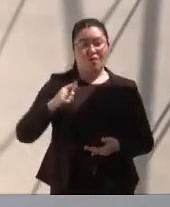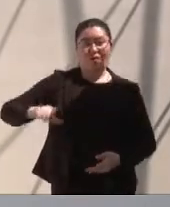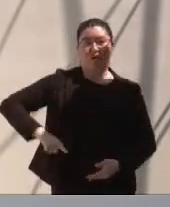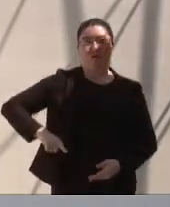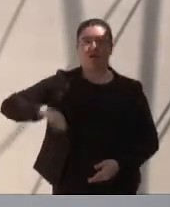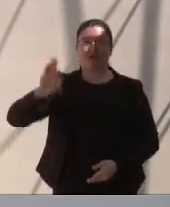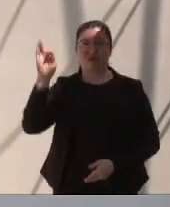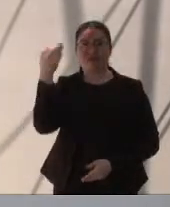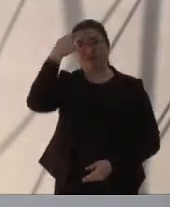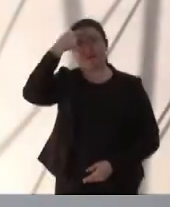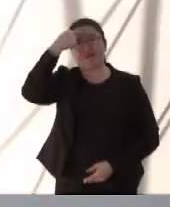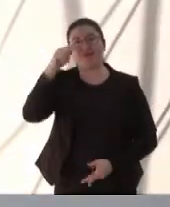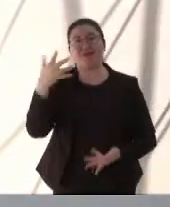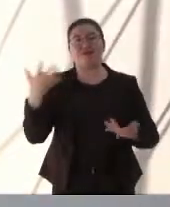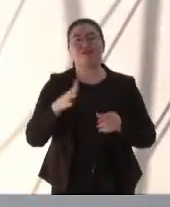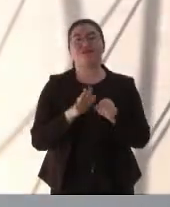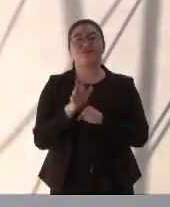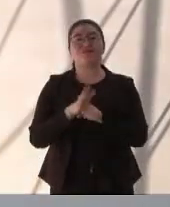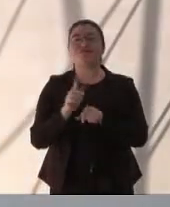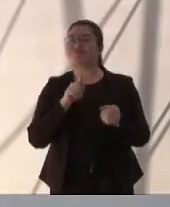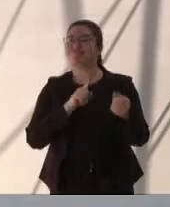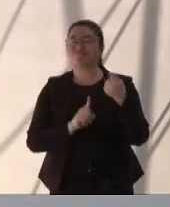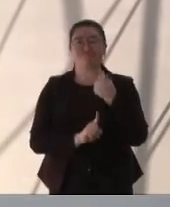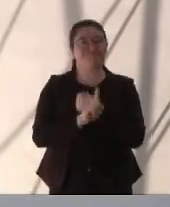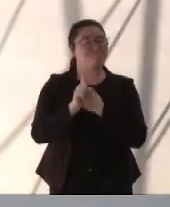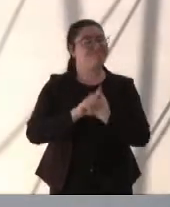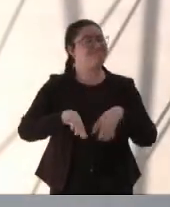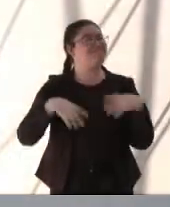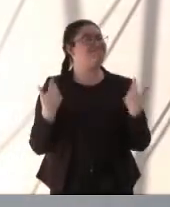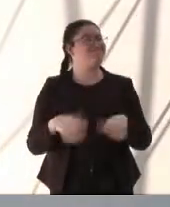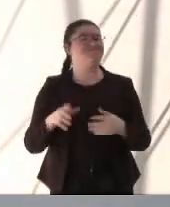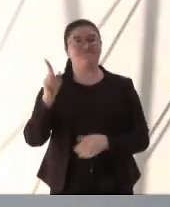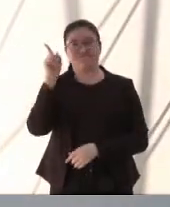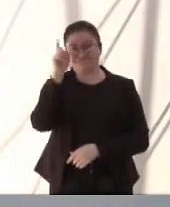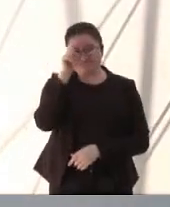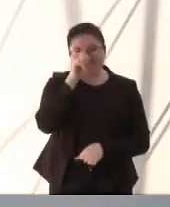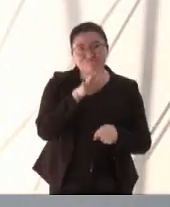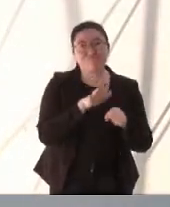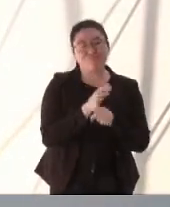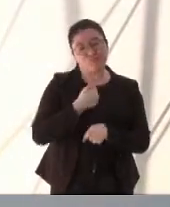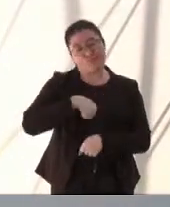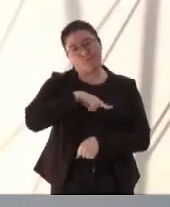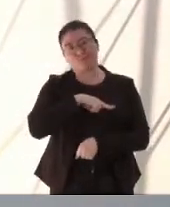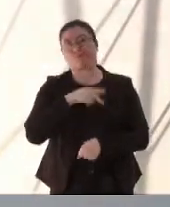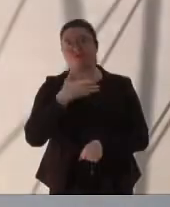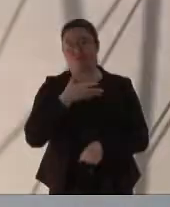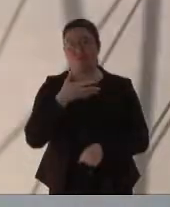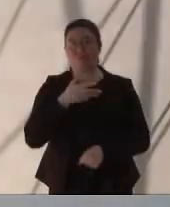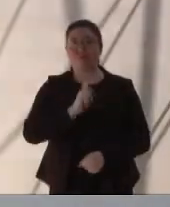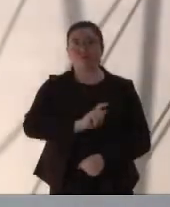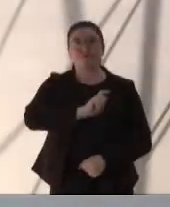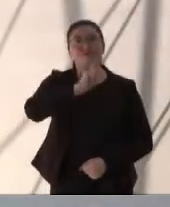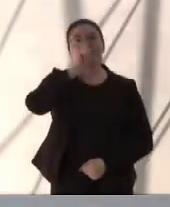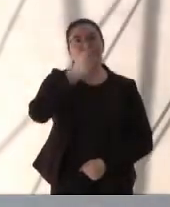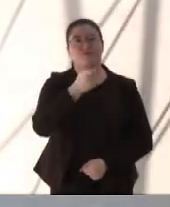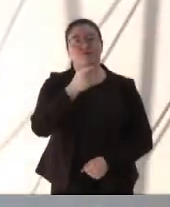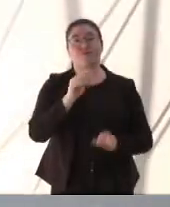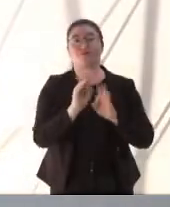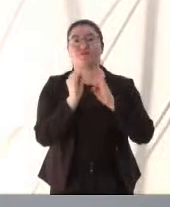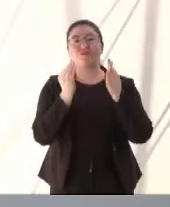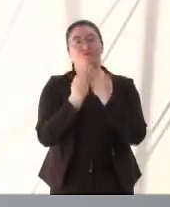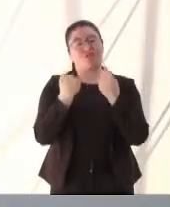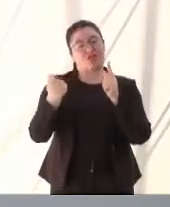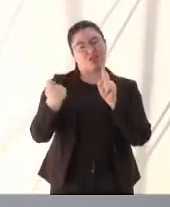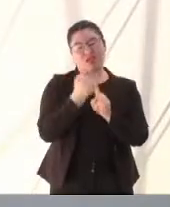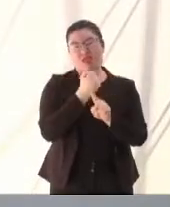para atender uno de los problemas más lacerantes que enfrentamos en nuestra sociedad, que son las muy diversas formas de